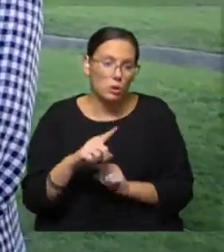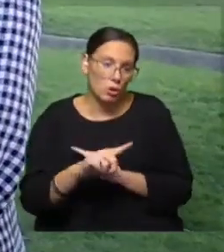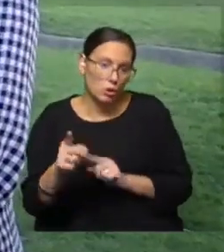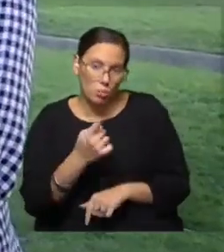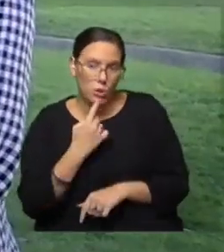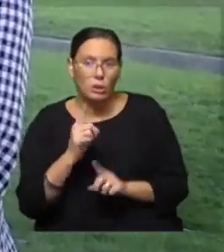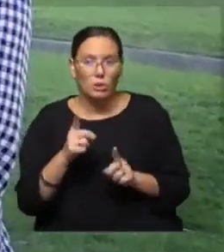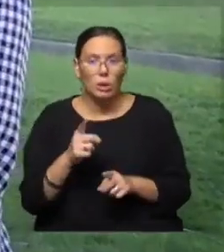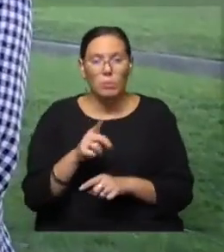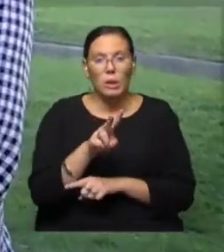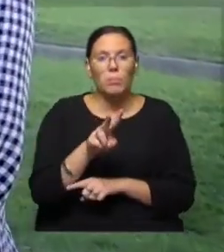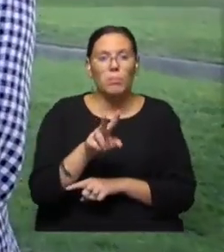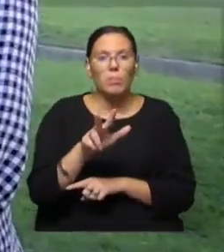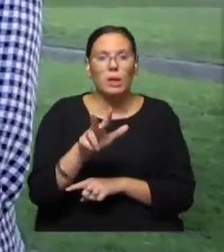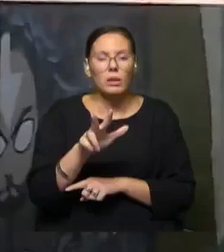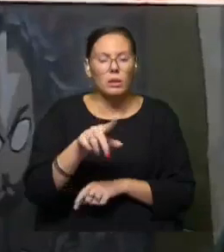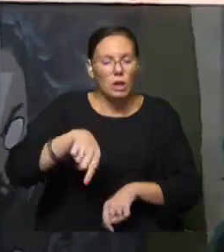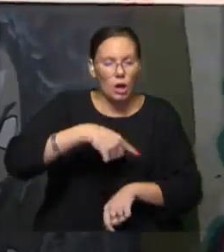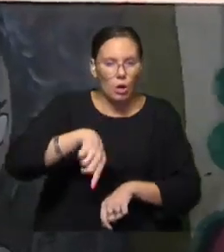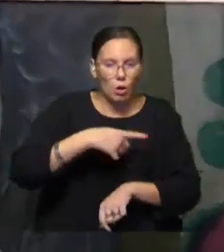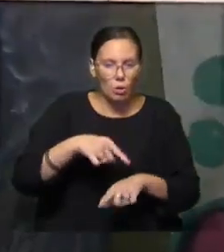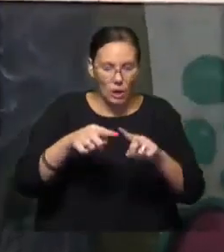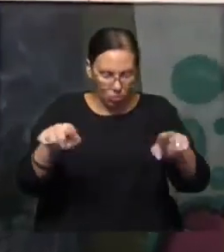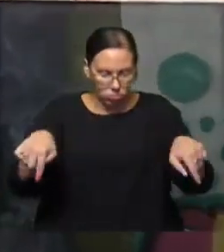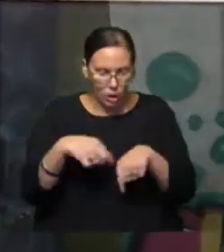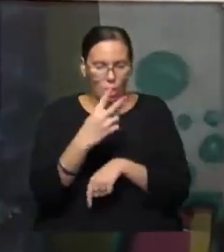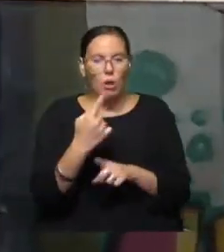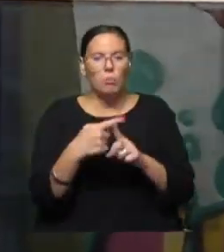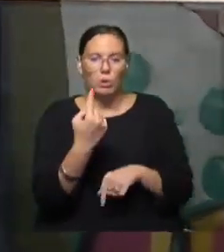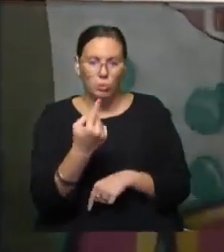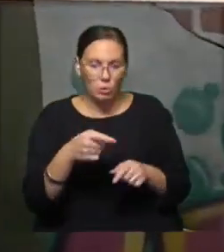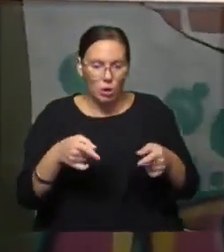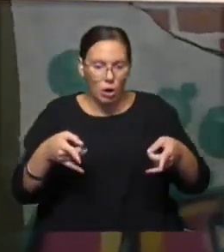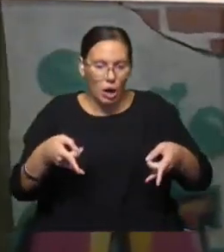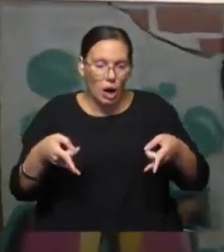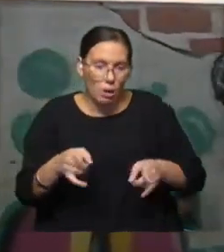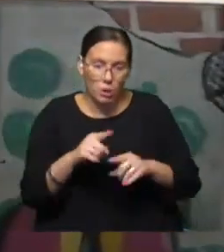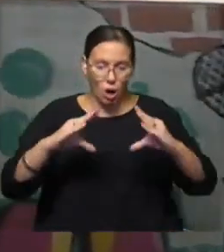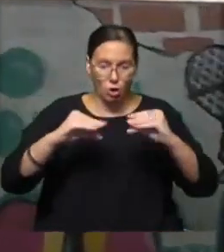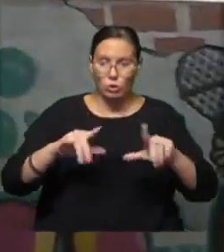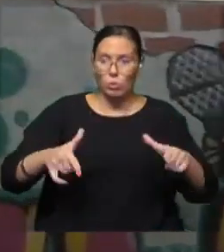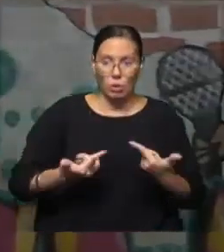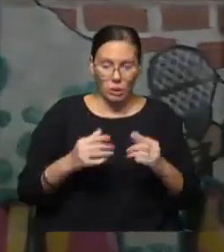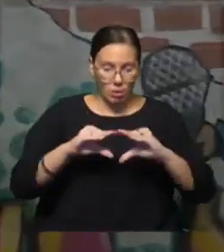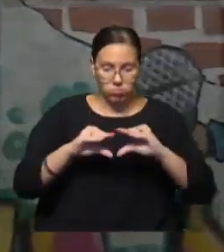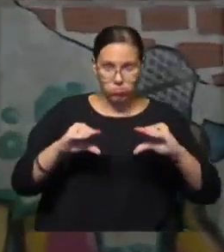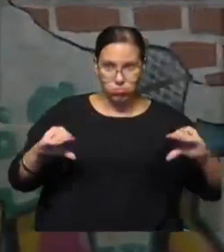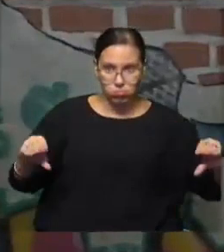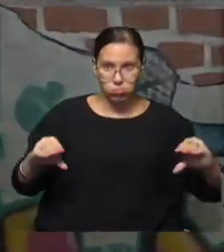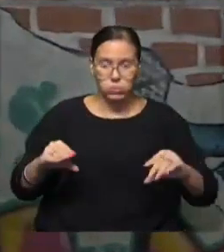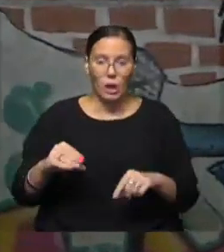allí 23 horas al día, en celdas de 2 metros por 1, en camastro sin colchones, en camastro de